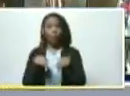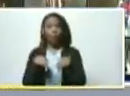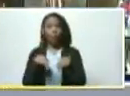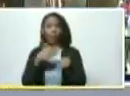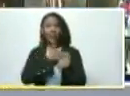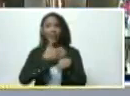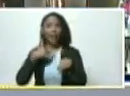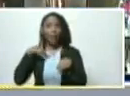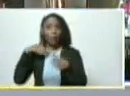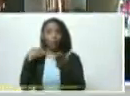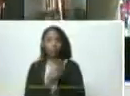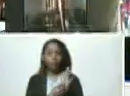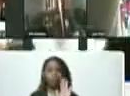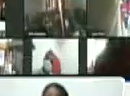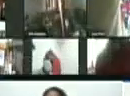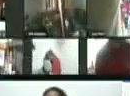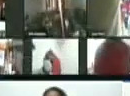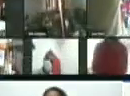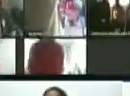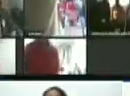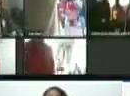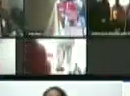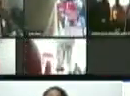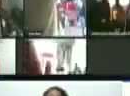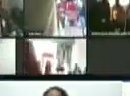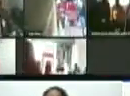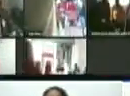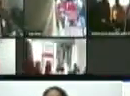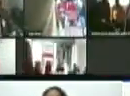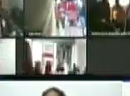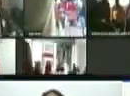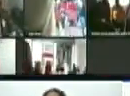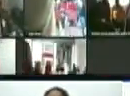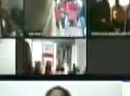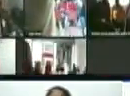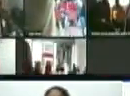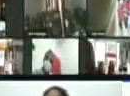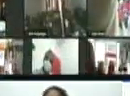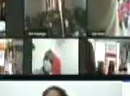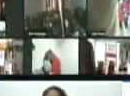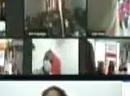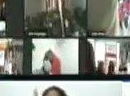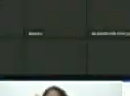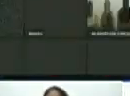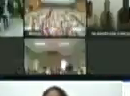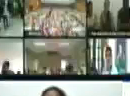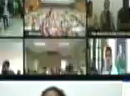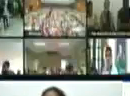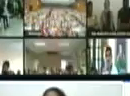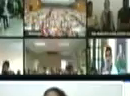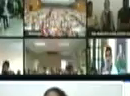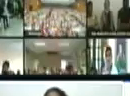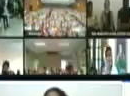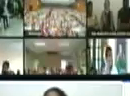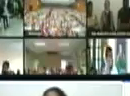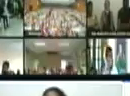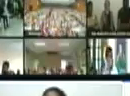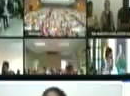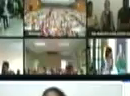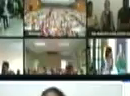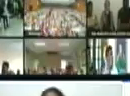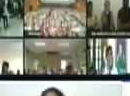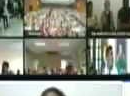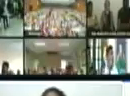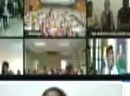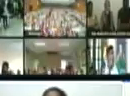quieren presentarles a usted algunas propuestas que surgieron de este importante congreso en el marco de las 3R.net. También conducimos,